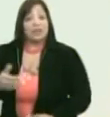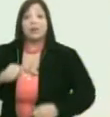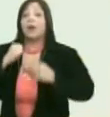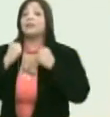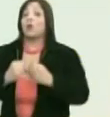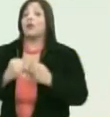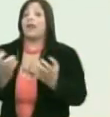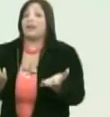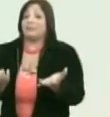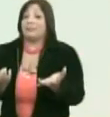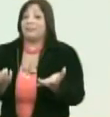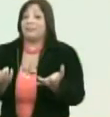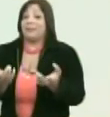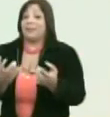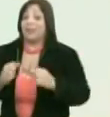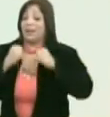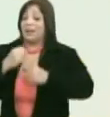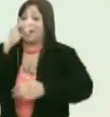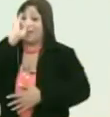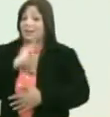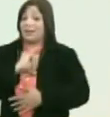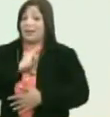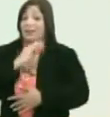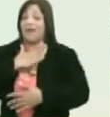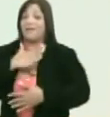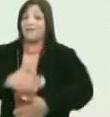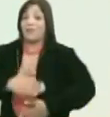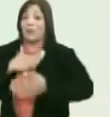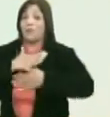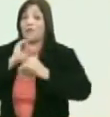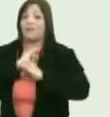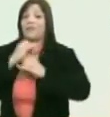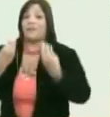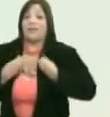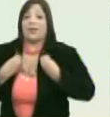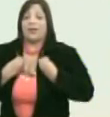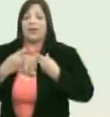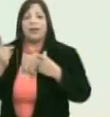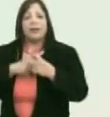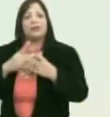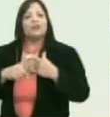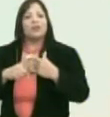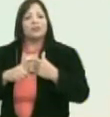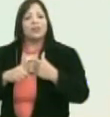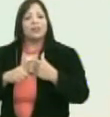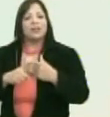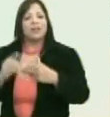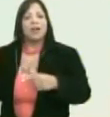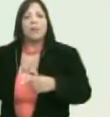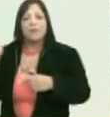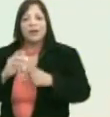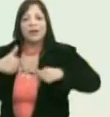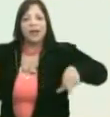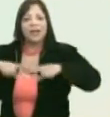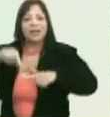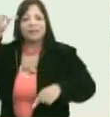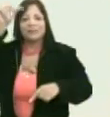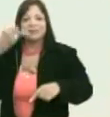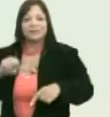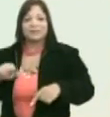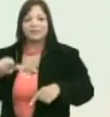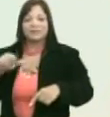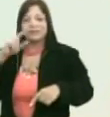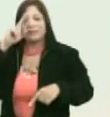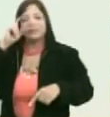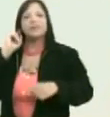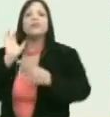de la seguridad y la integridad. En tal sentido, pues, hemos venido aquí para no